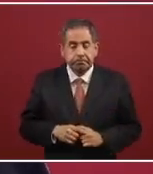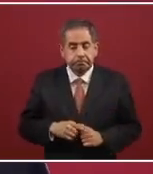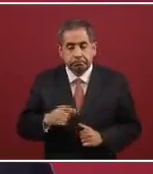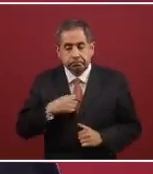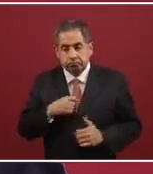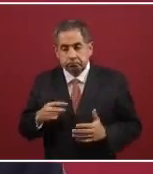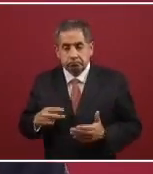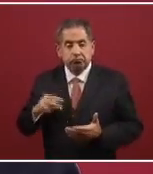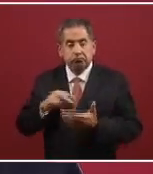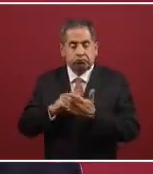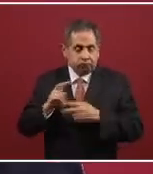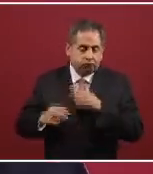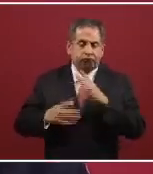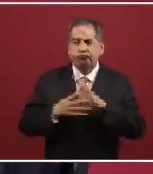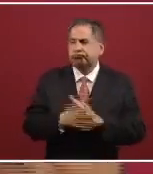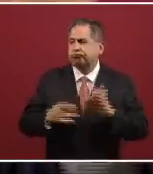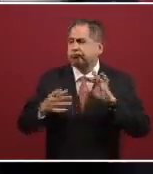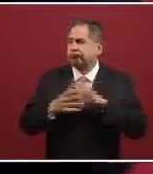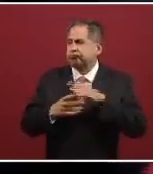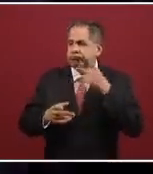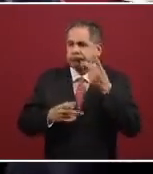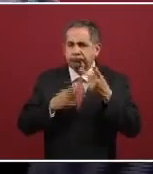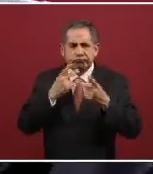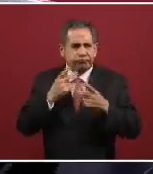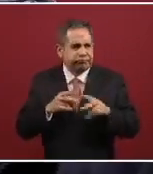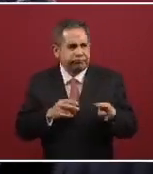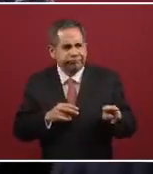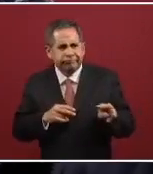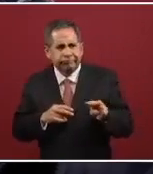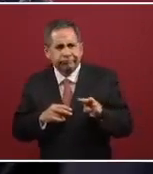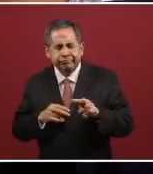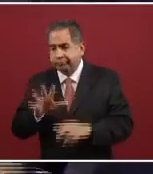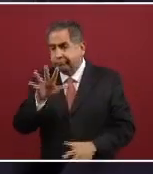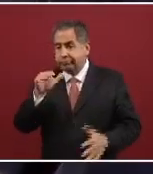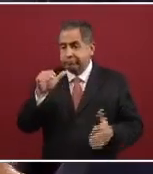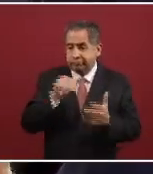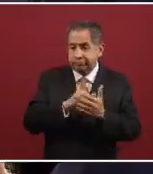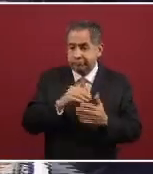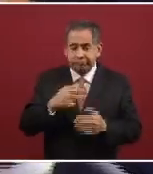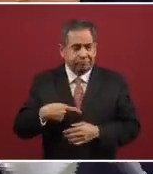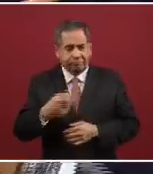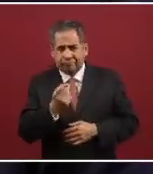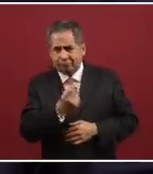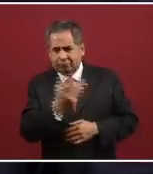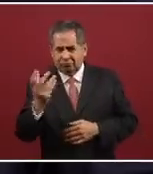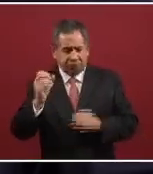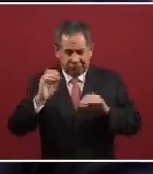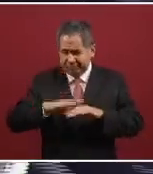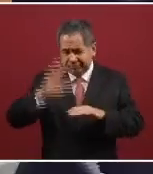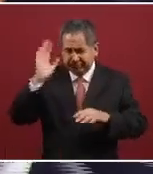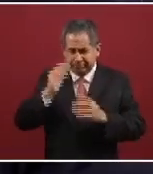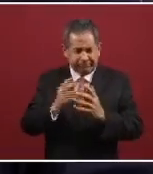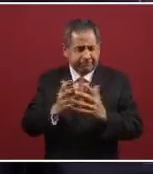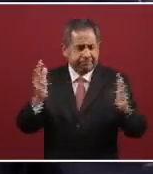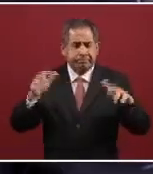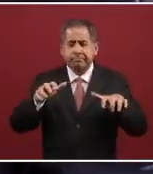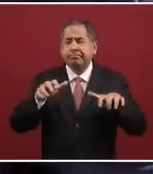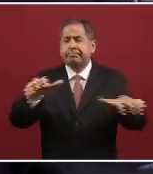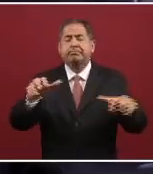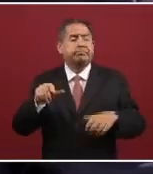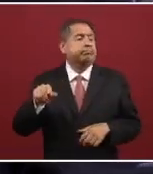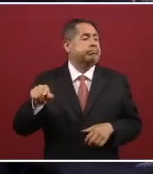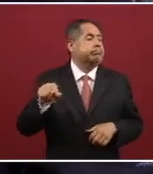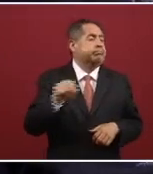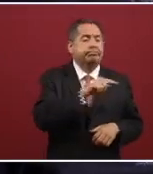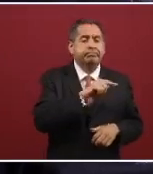cuando me toca intervenir, pues hay ahí 5,000 gentes o más, 5,000 personas,